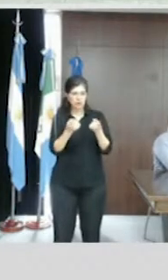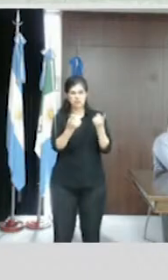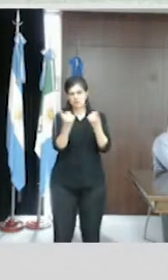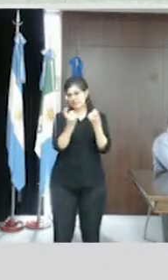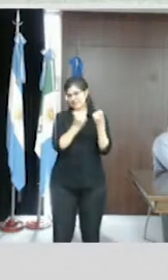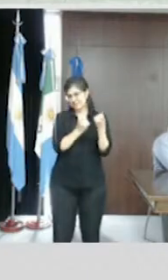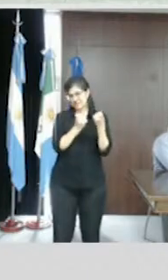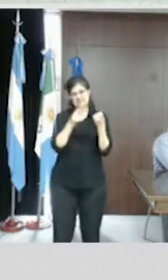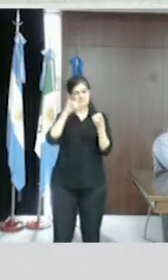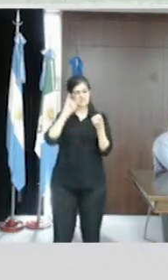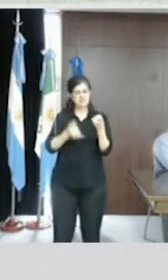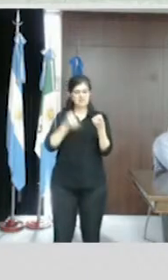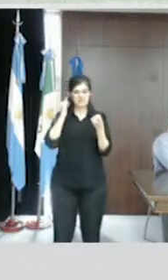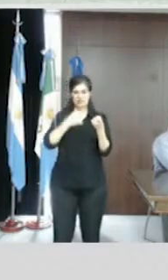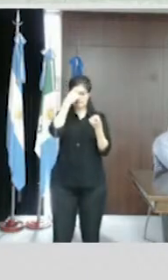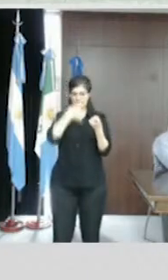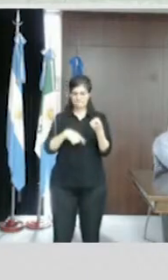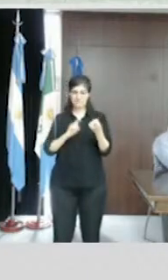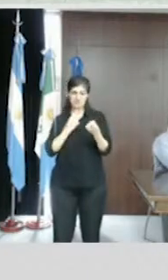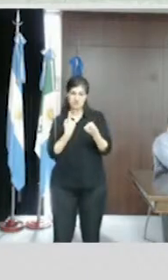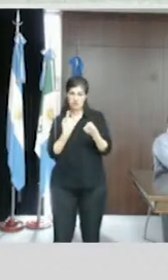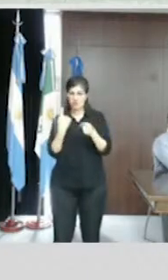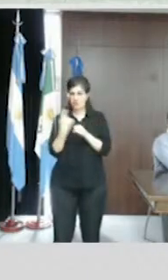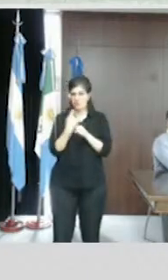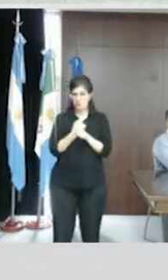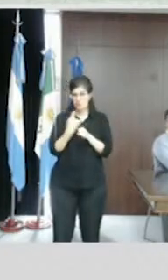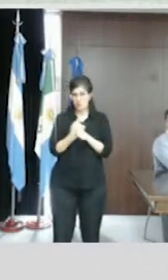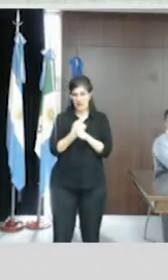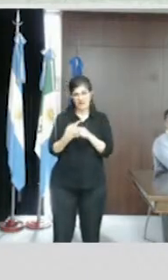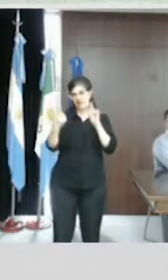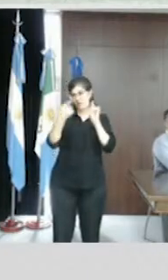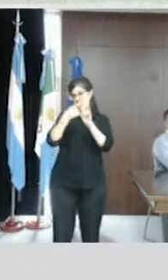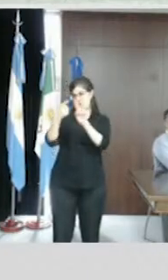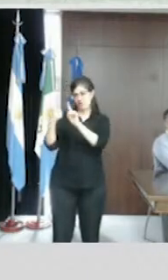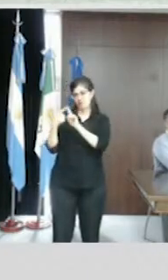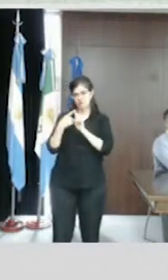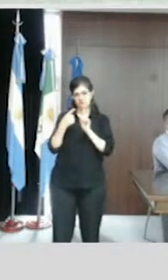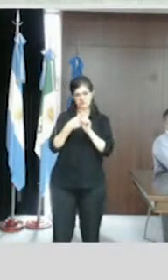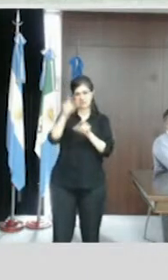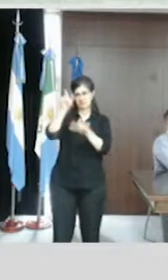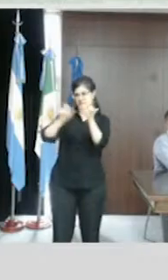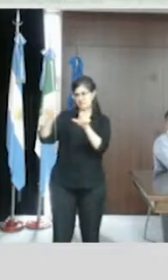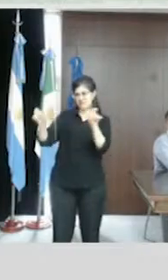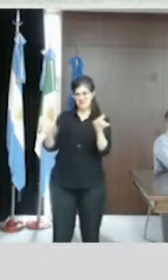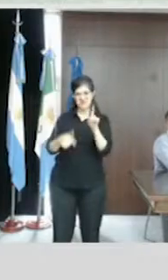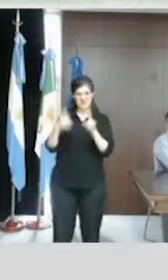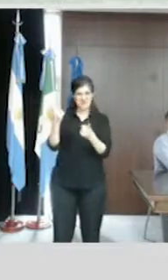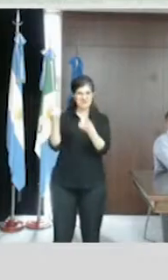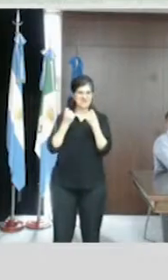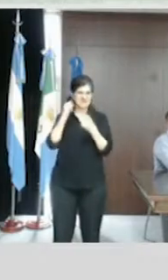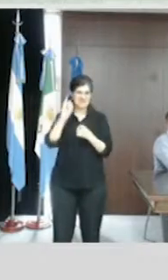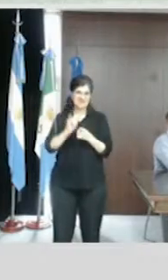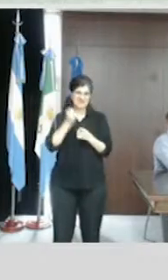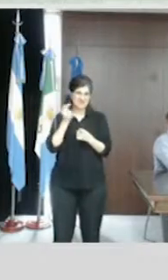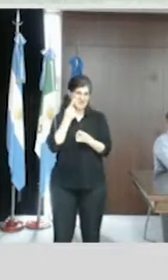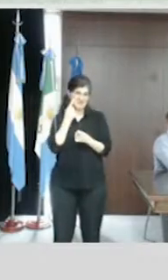ser vivo para poder seguir vivo. ¿Y por qué digo de otro ser vivo? Porque a veces la